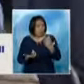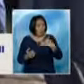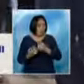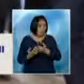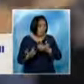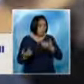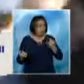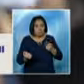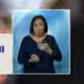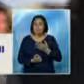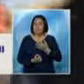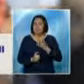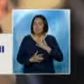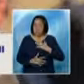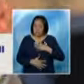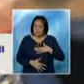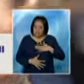conmigo.